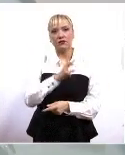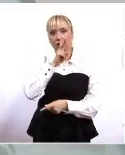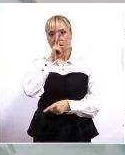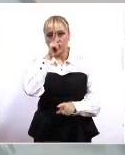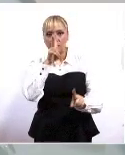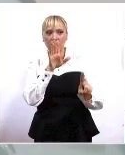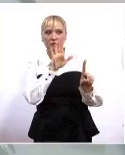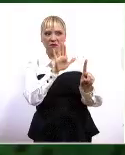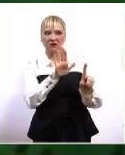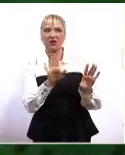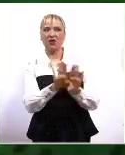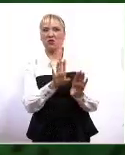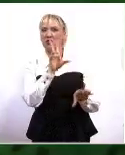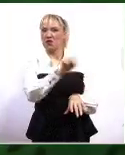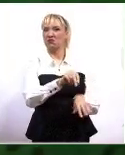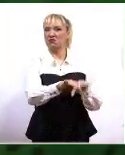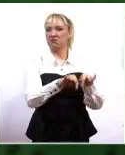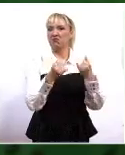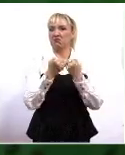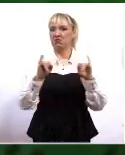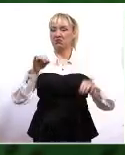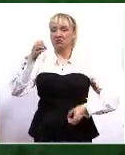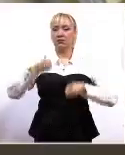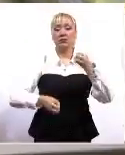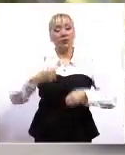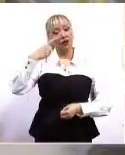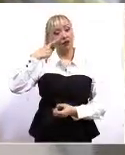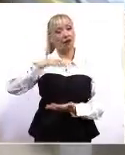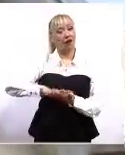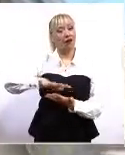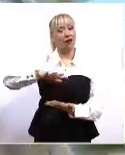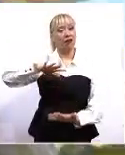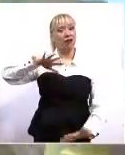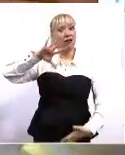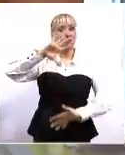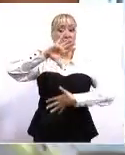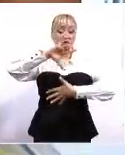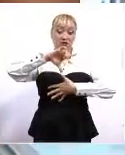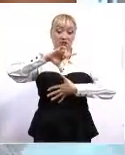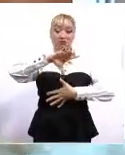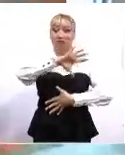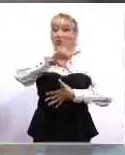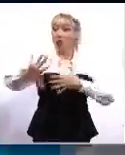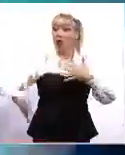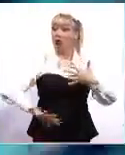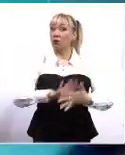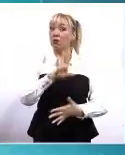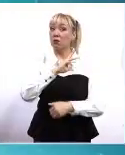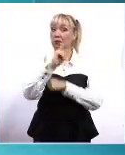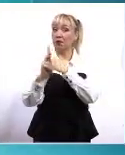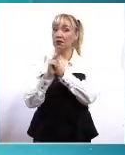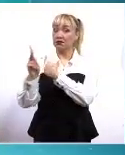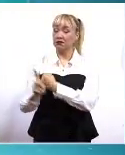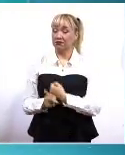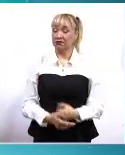a la independencia judicial son un problema latente en naciones de América Latina.